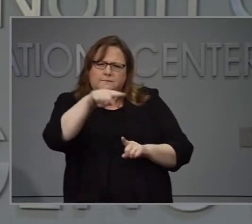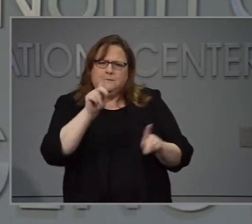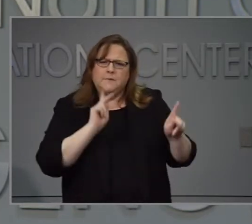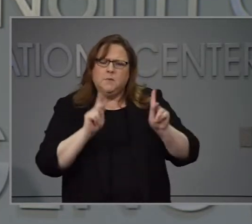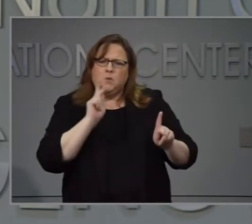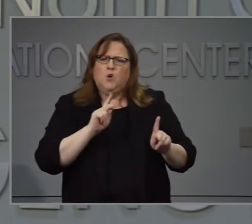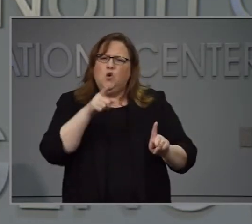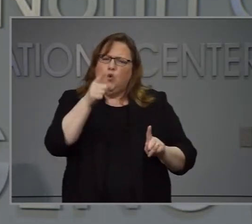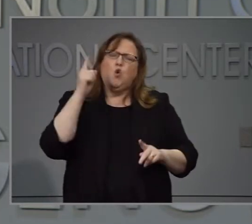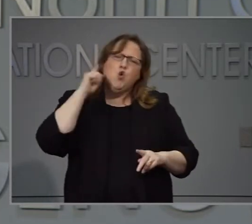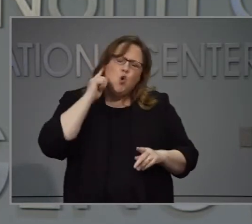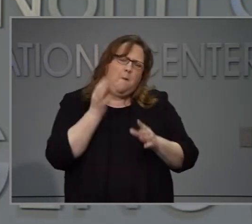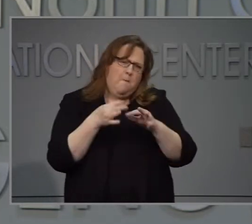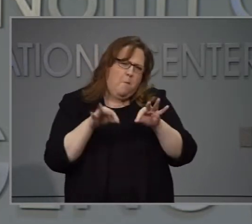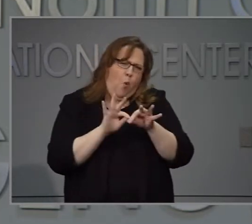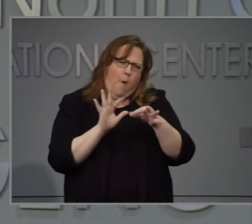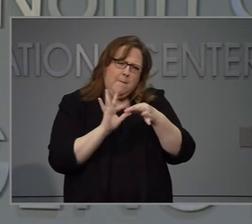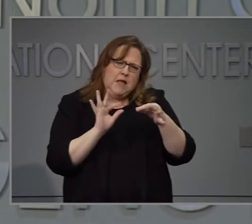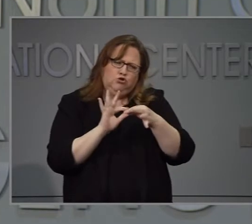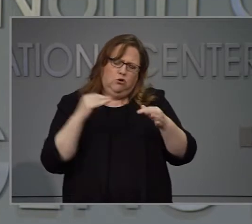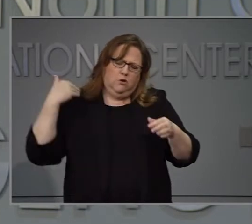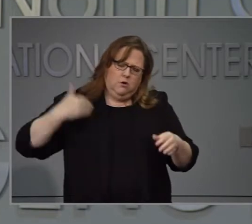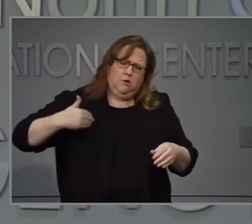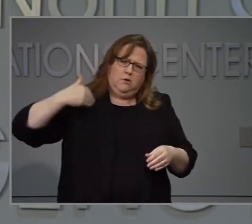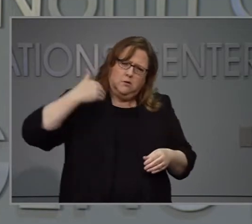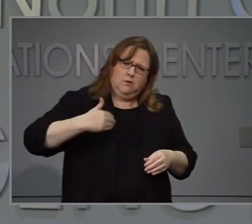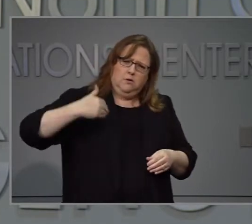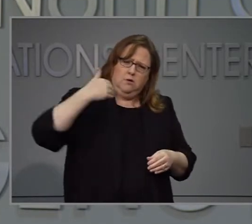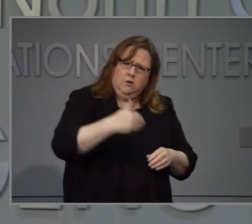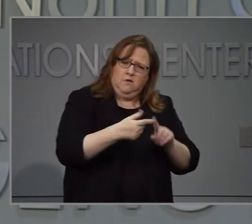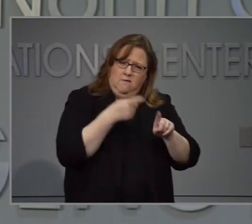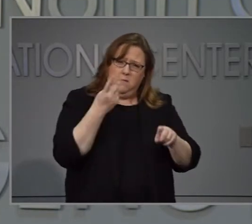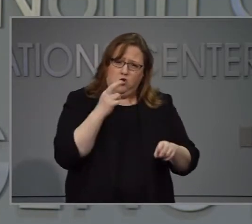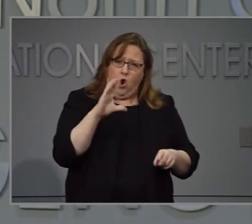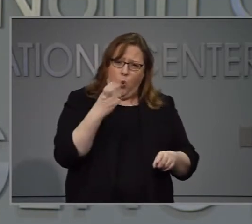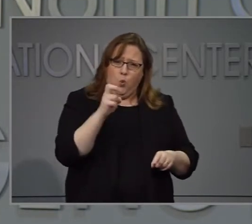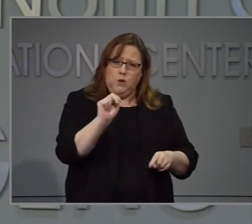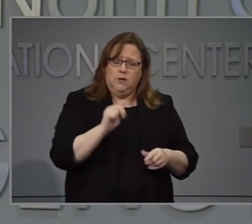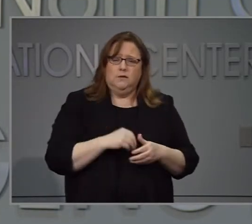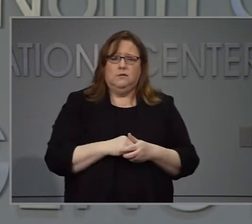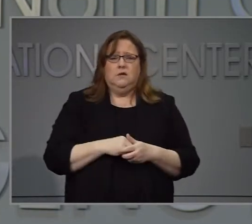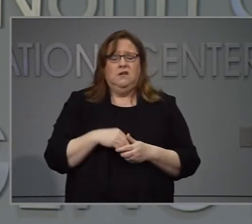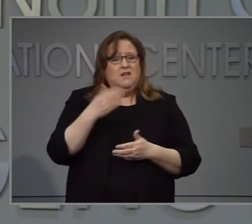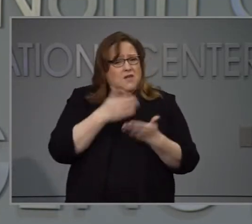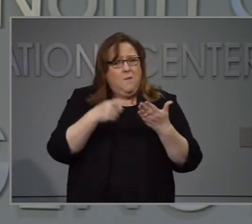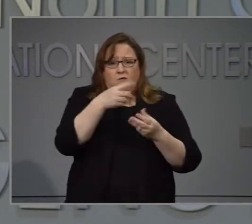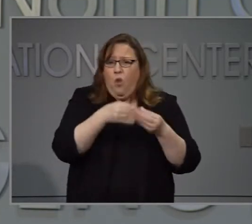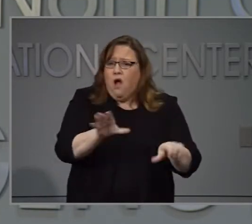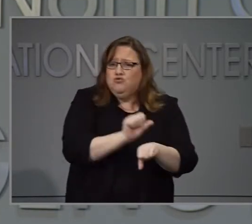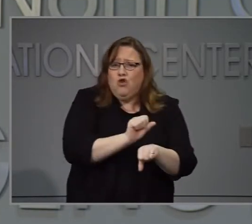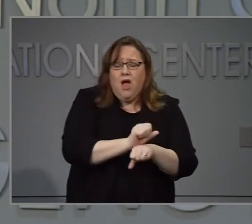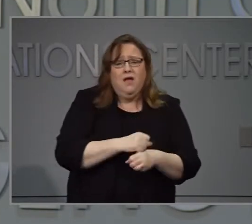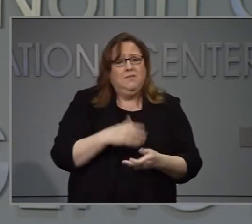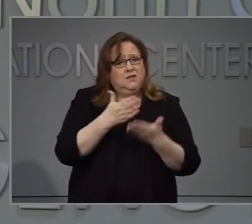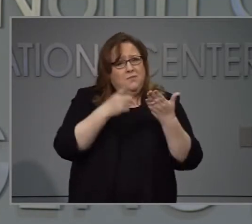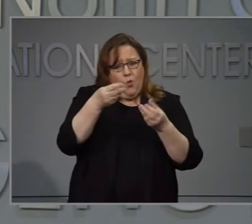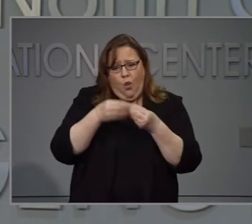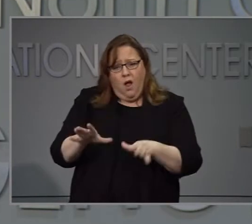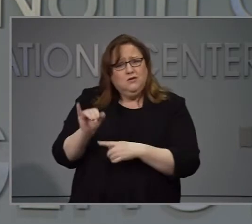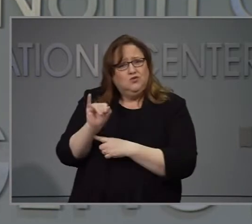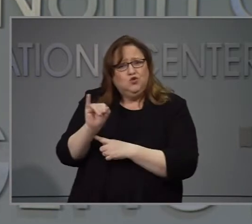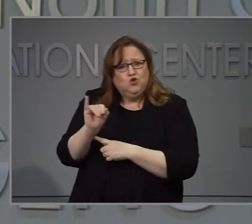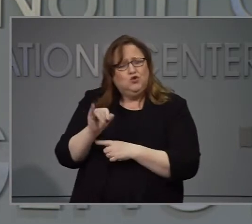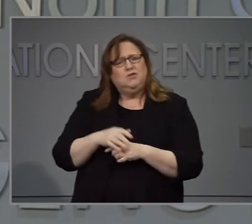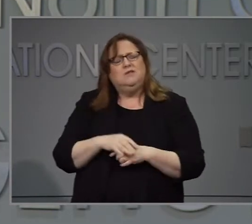aprovechar esta oportunidad para recordarles a todos los mensajes importantes de la doctora cual para aquellos que ya no tienen trabajo que no